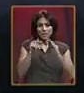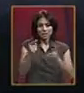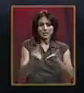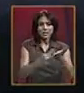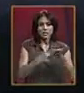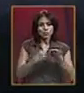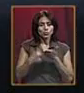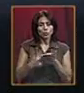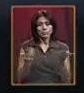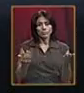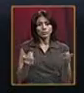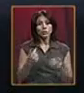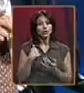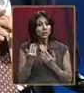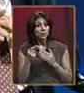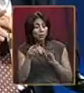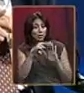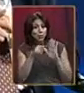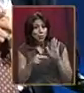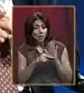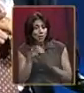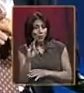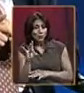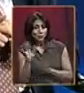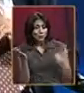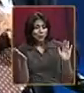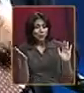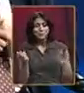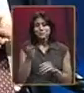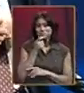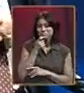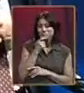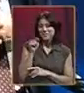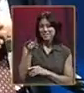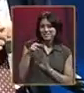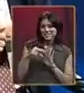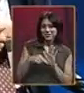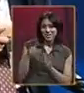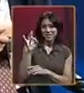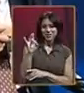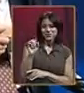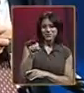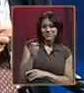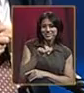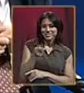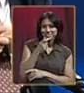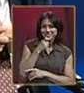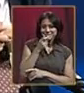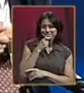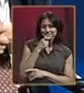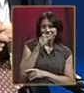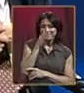Espero ahí por lo menos haber sacado un 8, digamos. Esta está de 8, estoy de acuerdo.